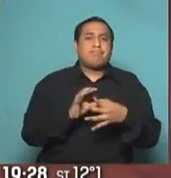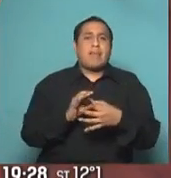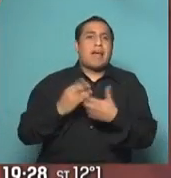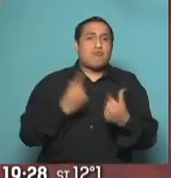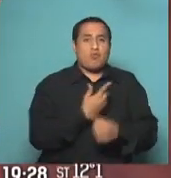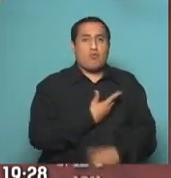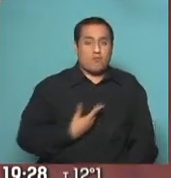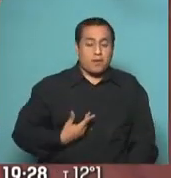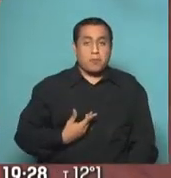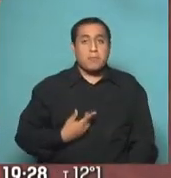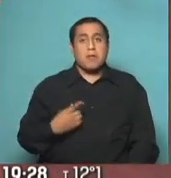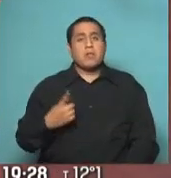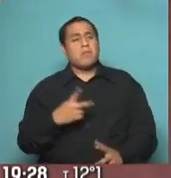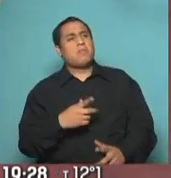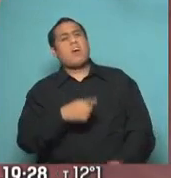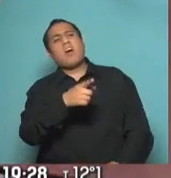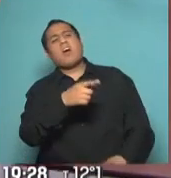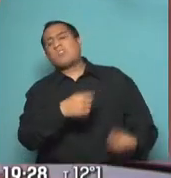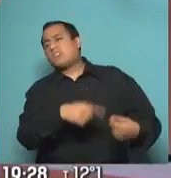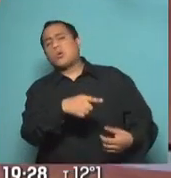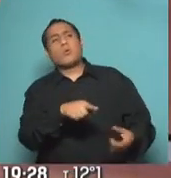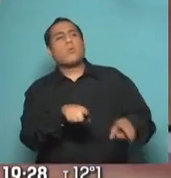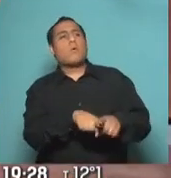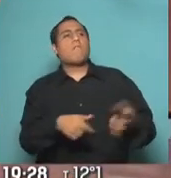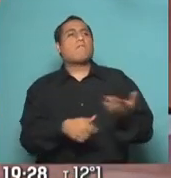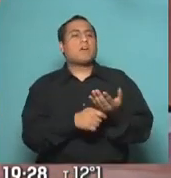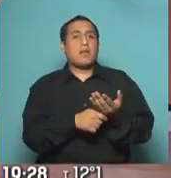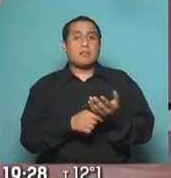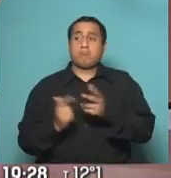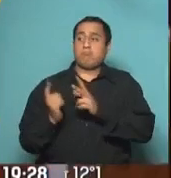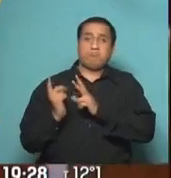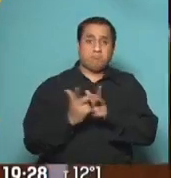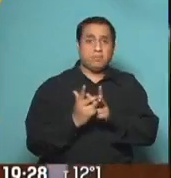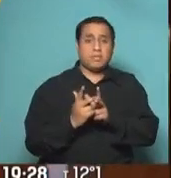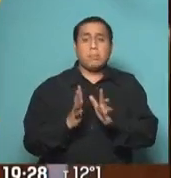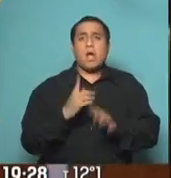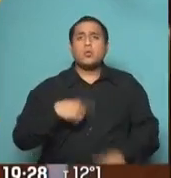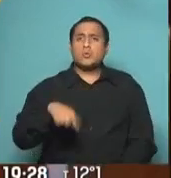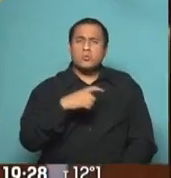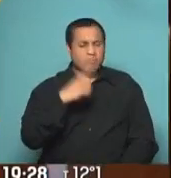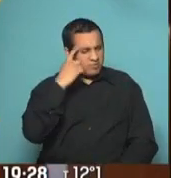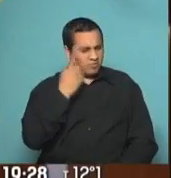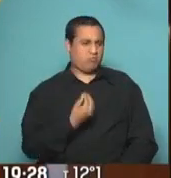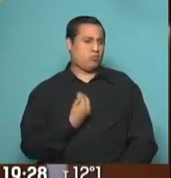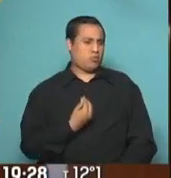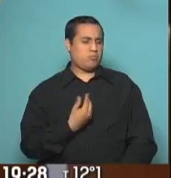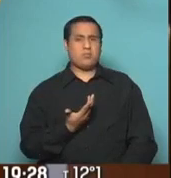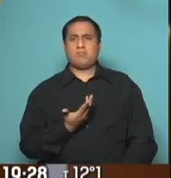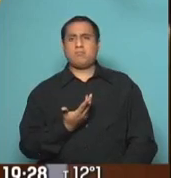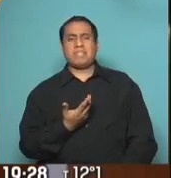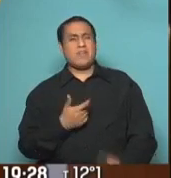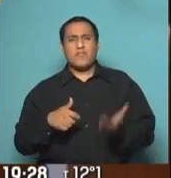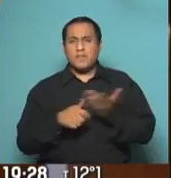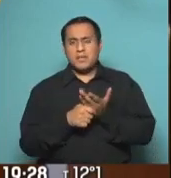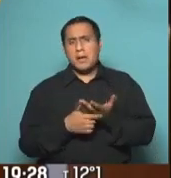al cual muchos no nos preguntamos y digo cómo puede haber superávit fiscal en una provincia